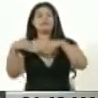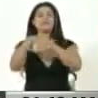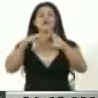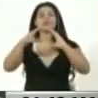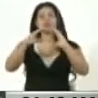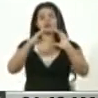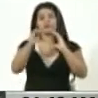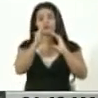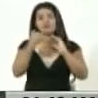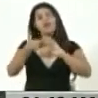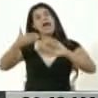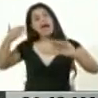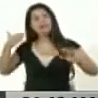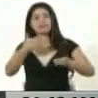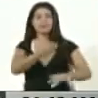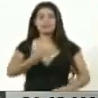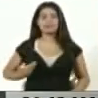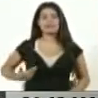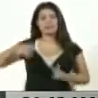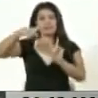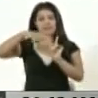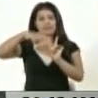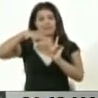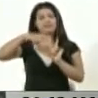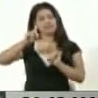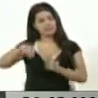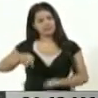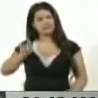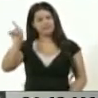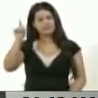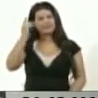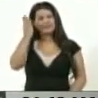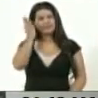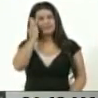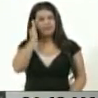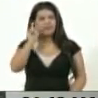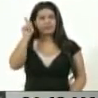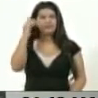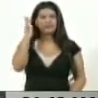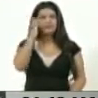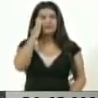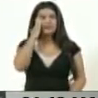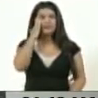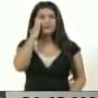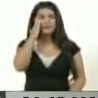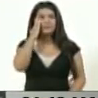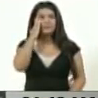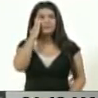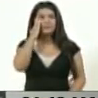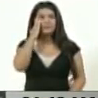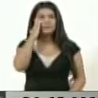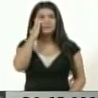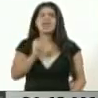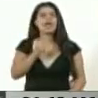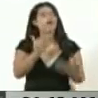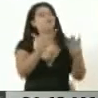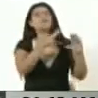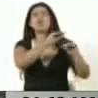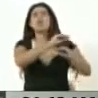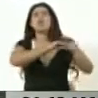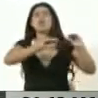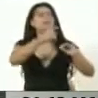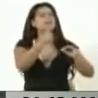Venezolana de Televisión, y maneja muy bien este tema, que es el tema de... lo han querido llevar a la libertad, la